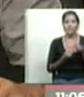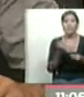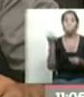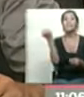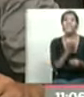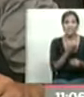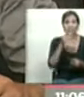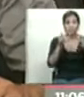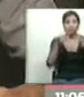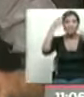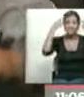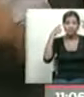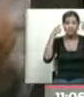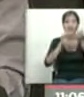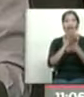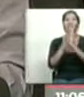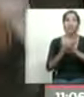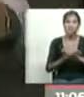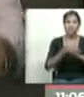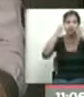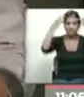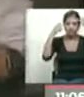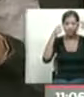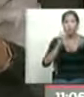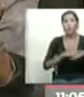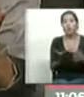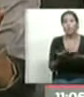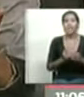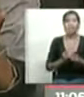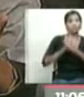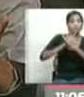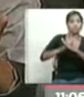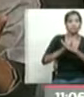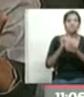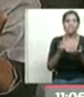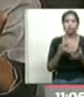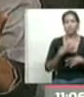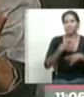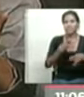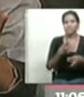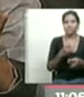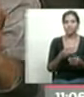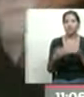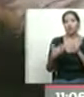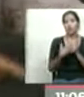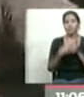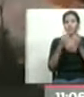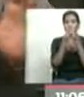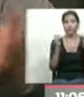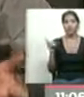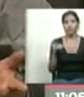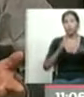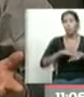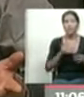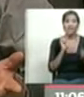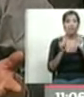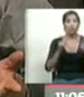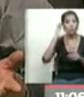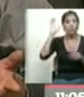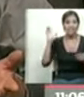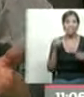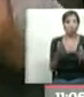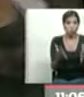al chavismo, acabar con el chavismo porque es el muro de contención de sus pretensiones antidemocráticas. Porque en algunos países lo